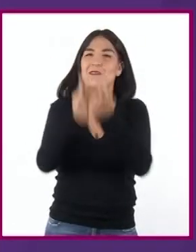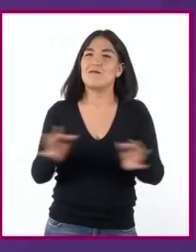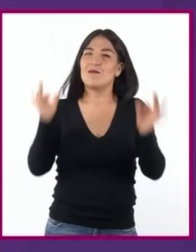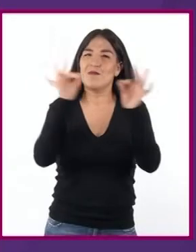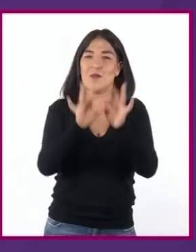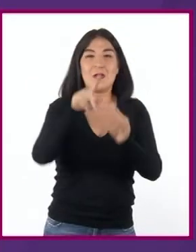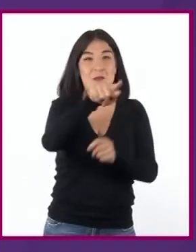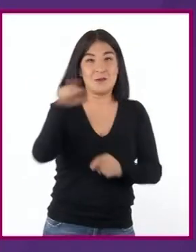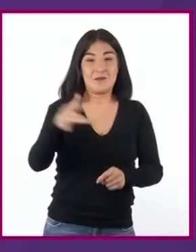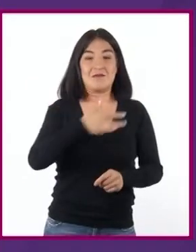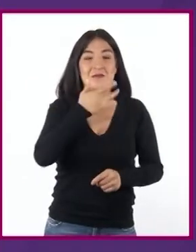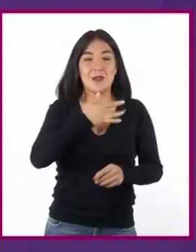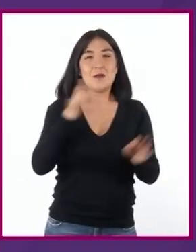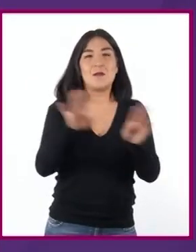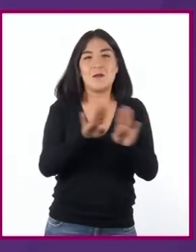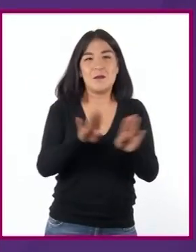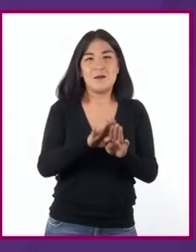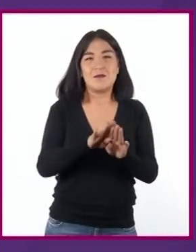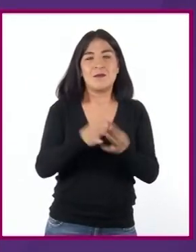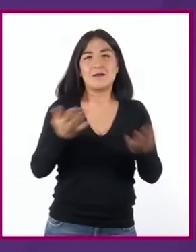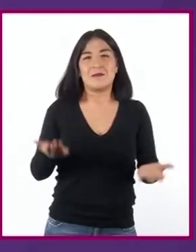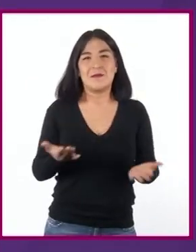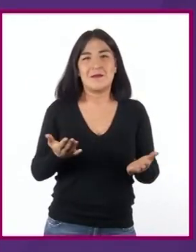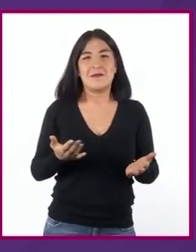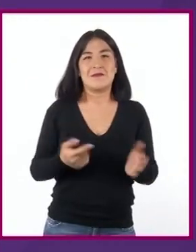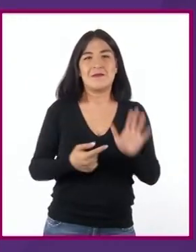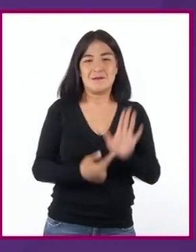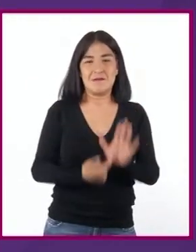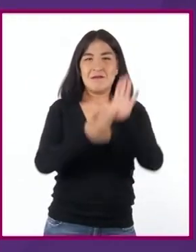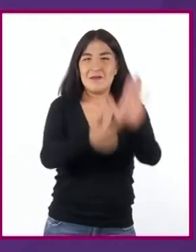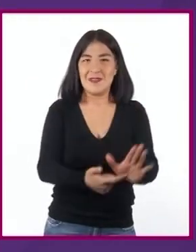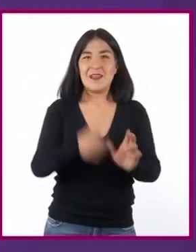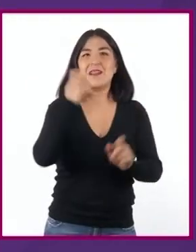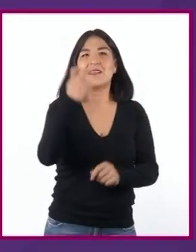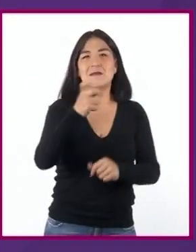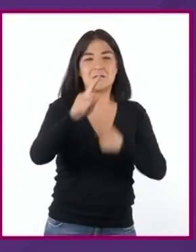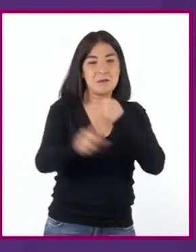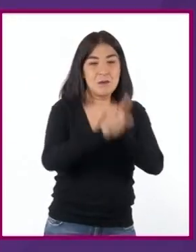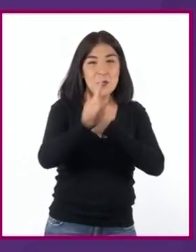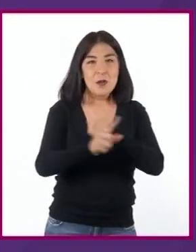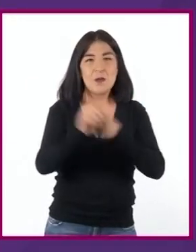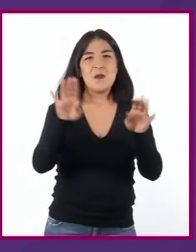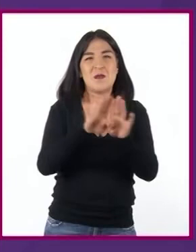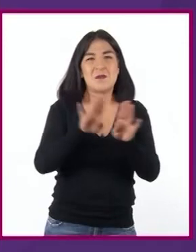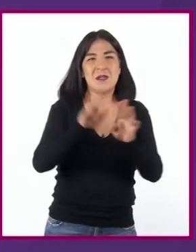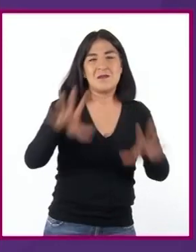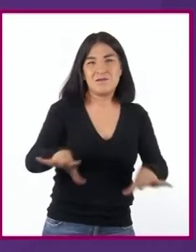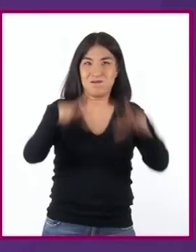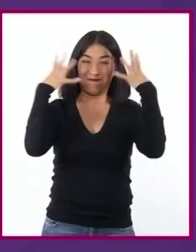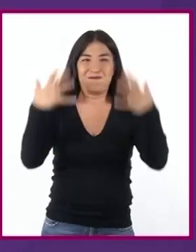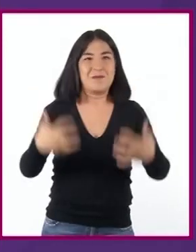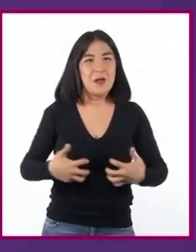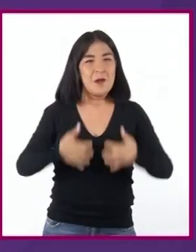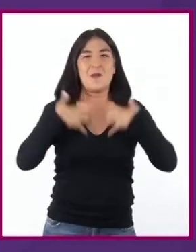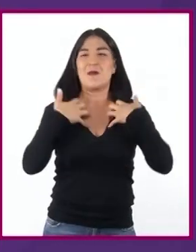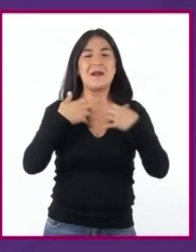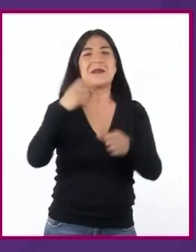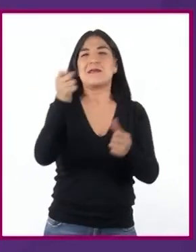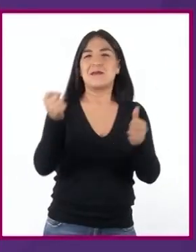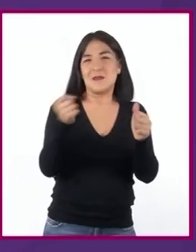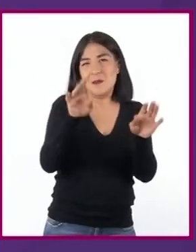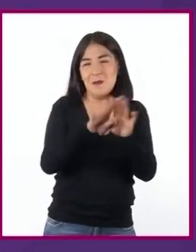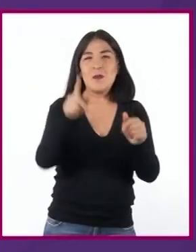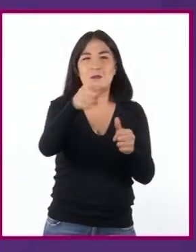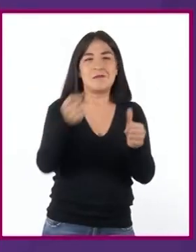la capacidad de ponderar las situaciones en lugar de reaccionar de inmediato, si tienes